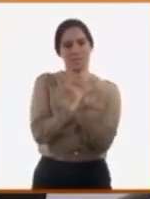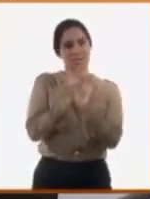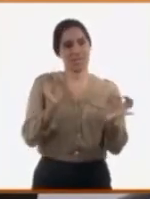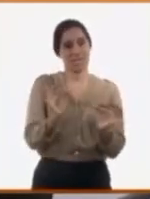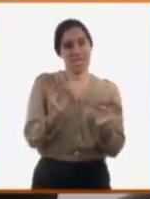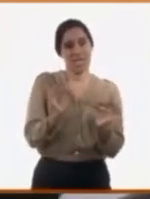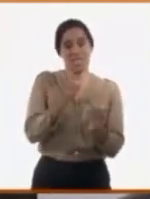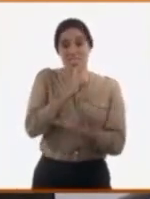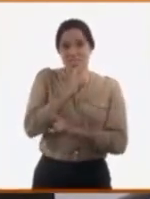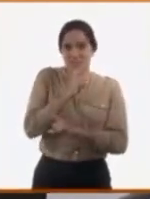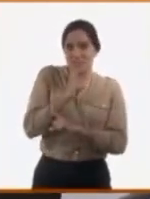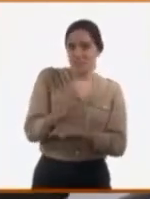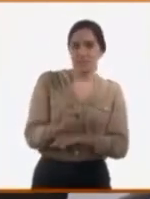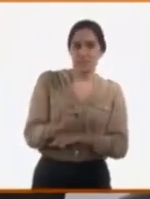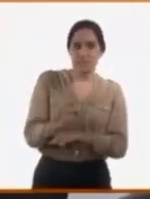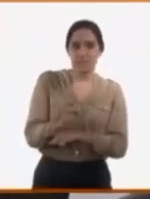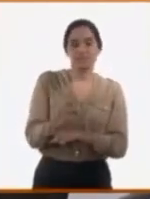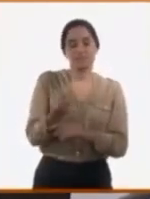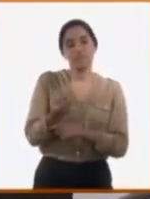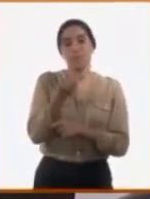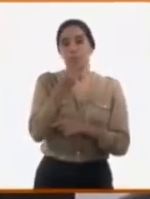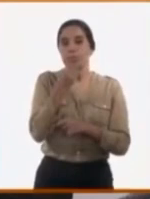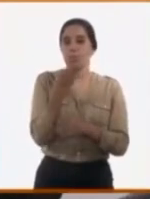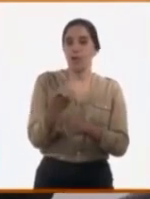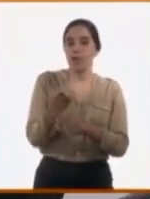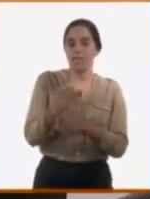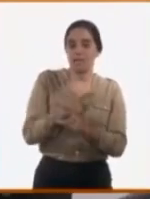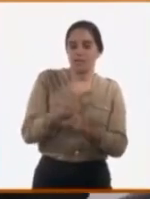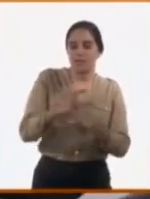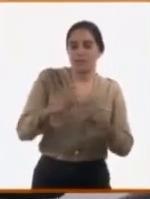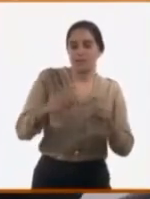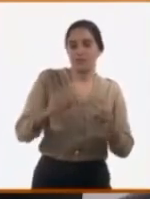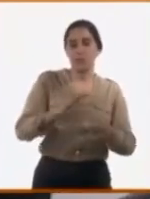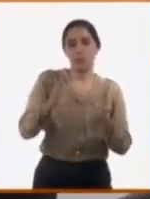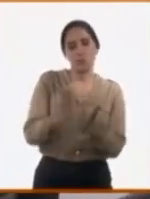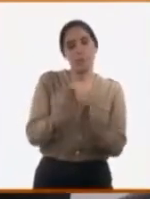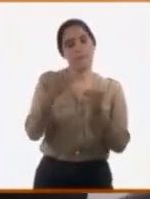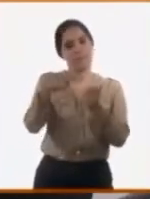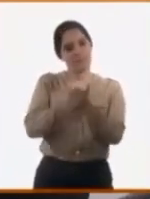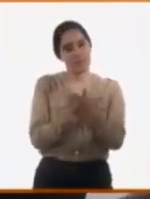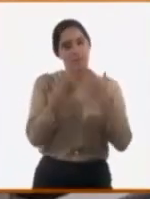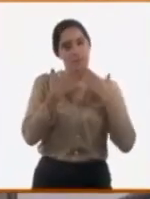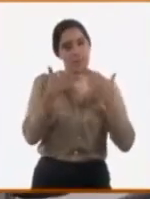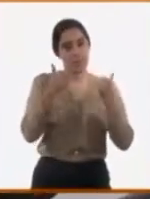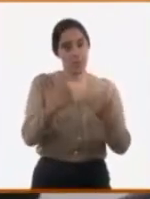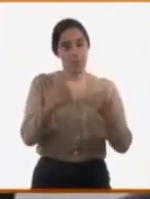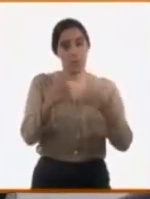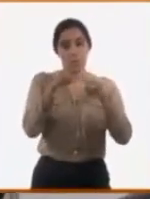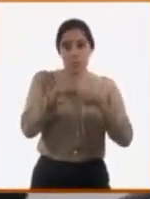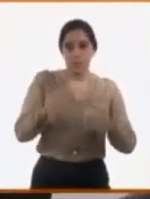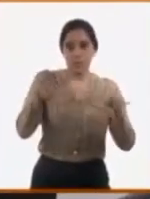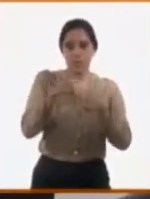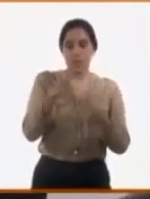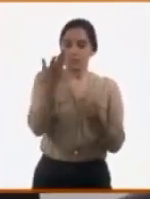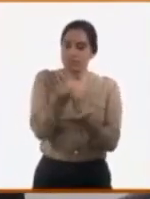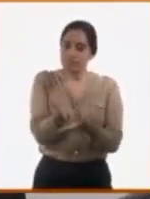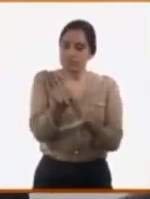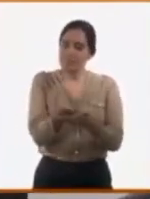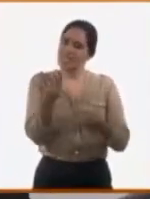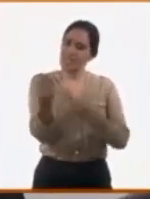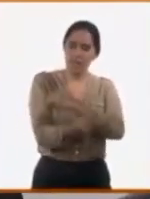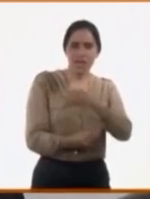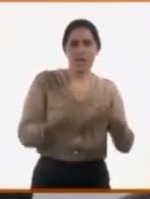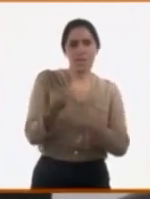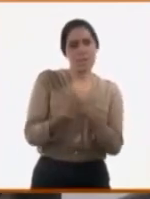consideran que en ese tiempo no pueden Bueno usted lo puede extender hay universidades que han solicitado bueno hacer una modificación que